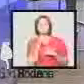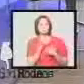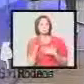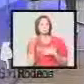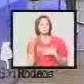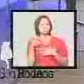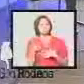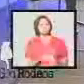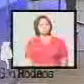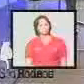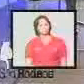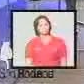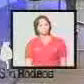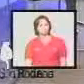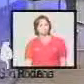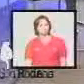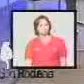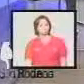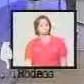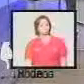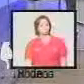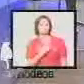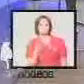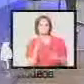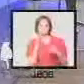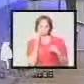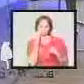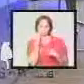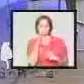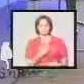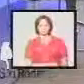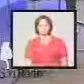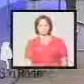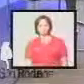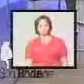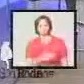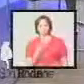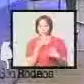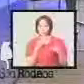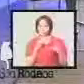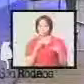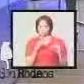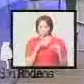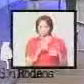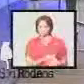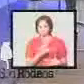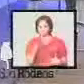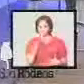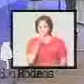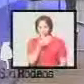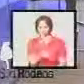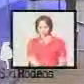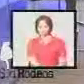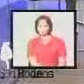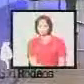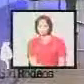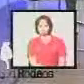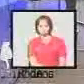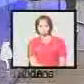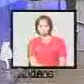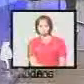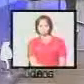Alfredo. ¿Aló? Sí, buenas noches. Sí, buenas. Es para una consulta. Adelante.